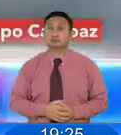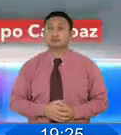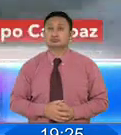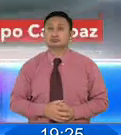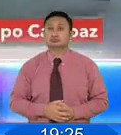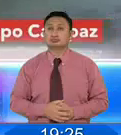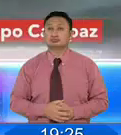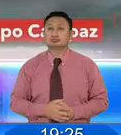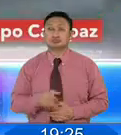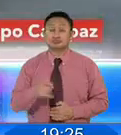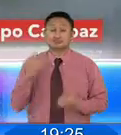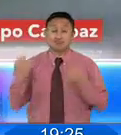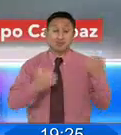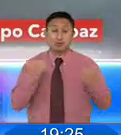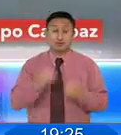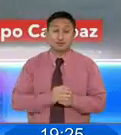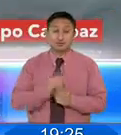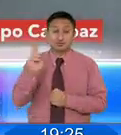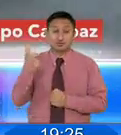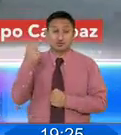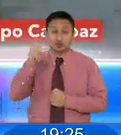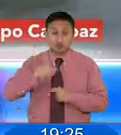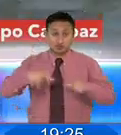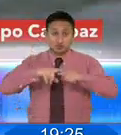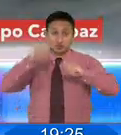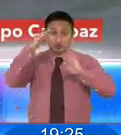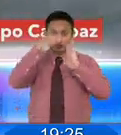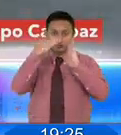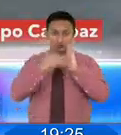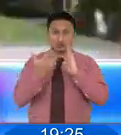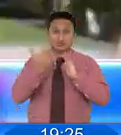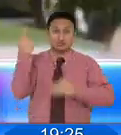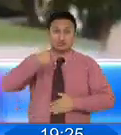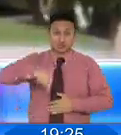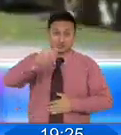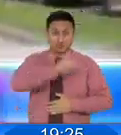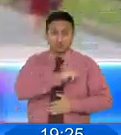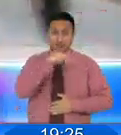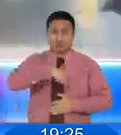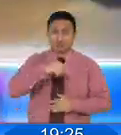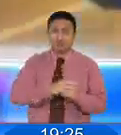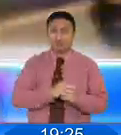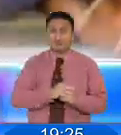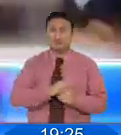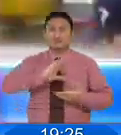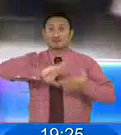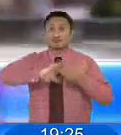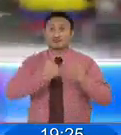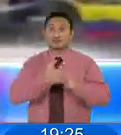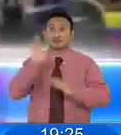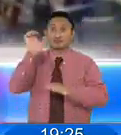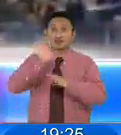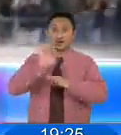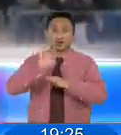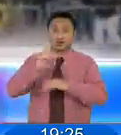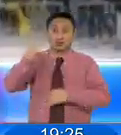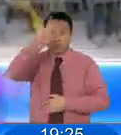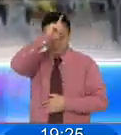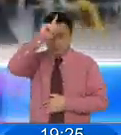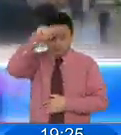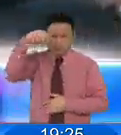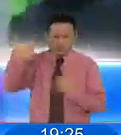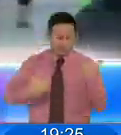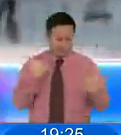La emoción por el segundo puesto de Richard Carapaz en la Vuelta a España hizo vibrar a la colonia de ecuatorianos que viven en Madrid. Un puñado